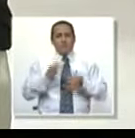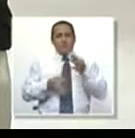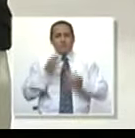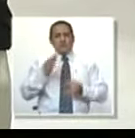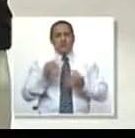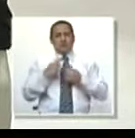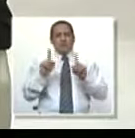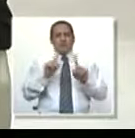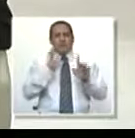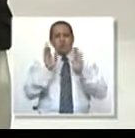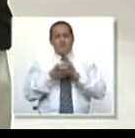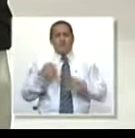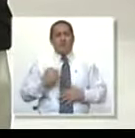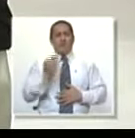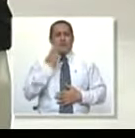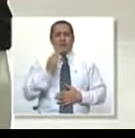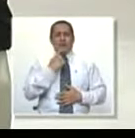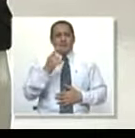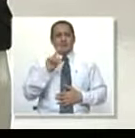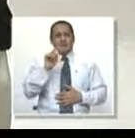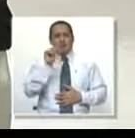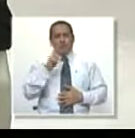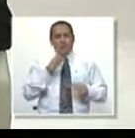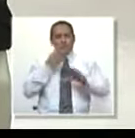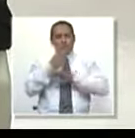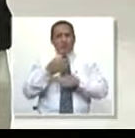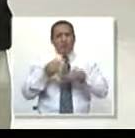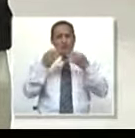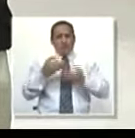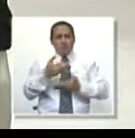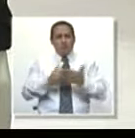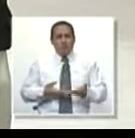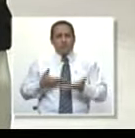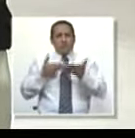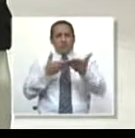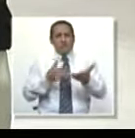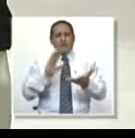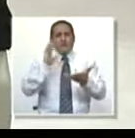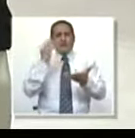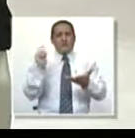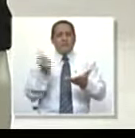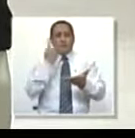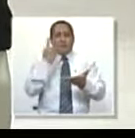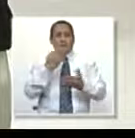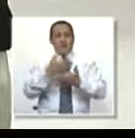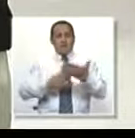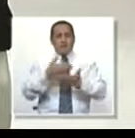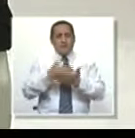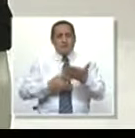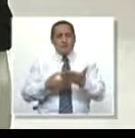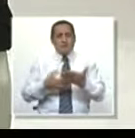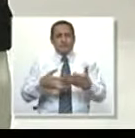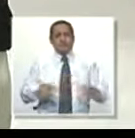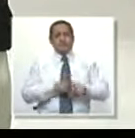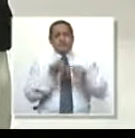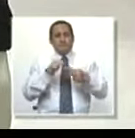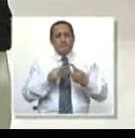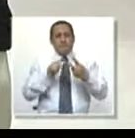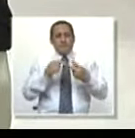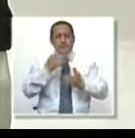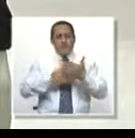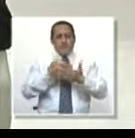proceso pero ella realmente no va y justifica las razones de su inexistencia con un documento y